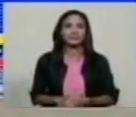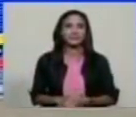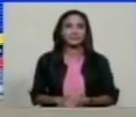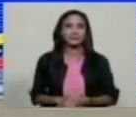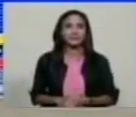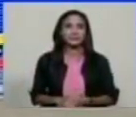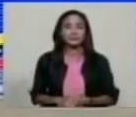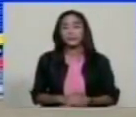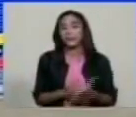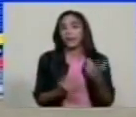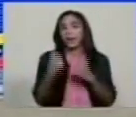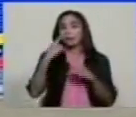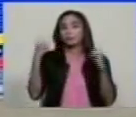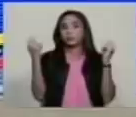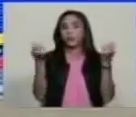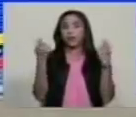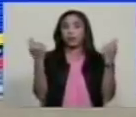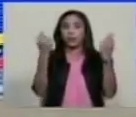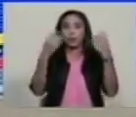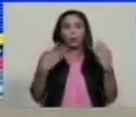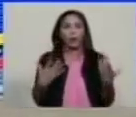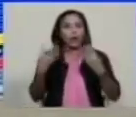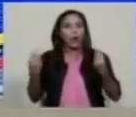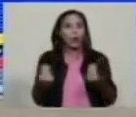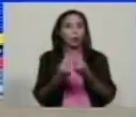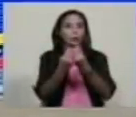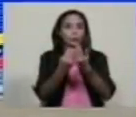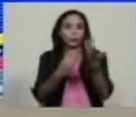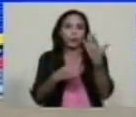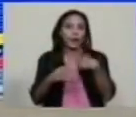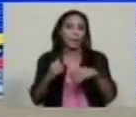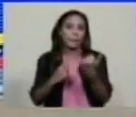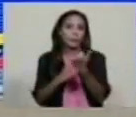Con una sola consigna, juntos por Venezuela,